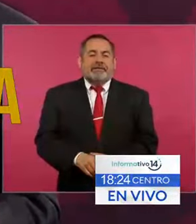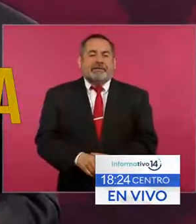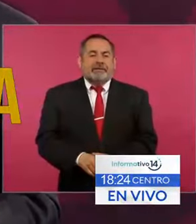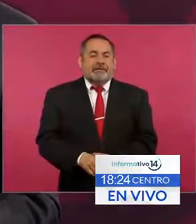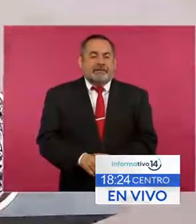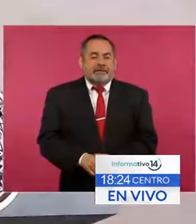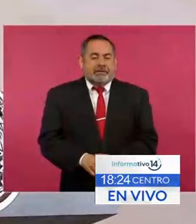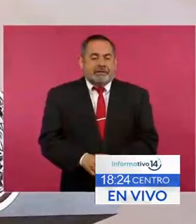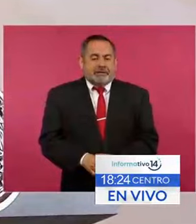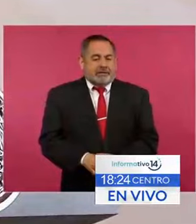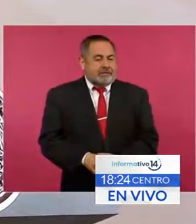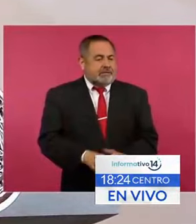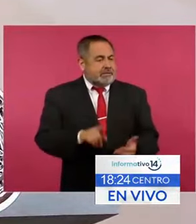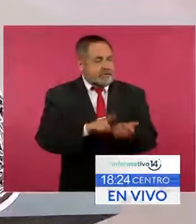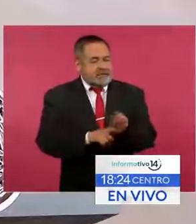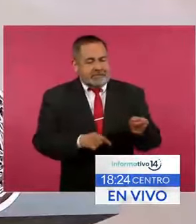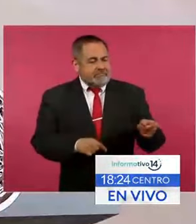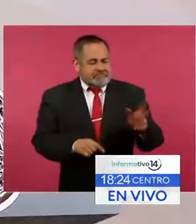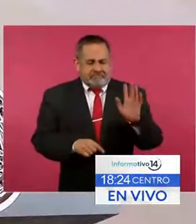se tenga el corazón